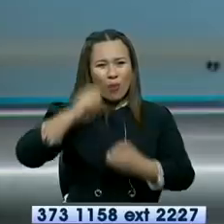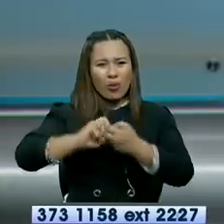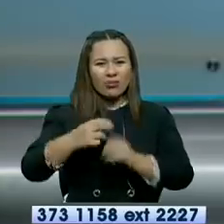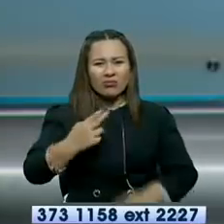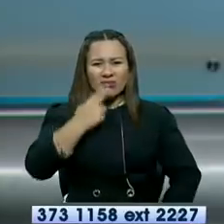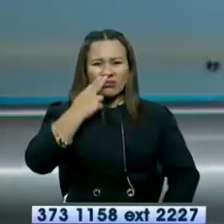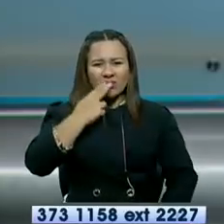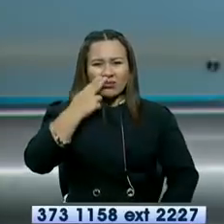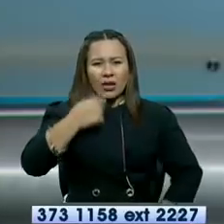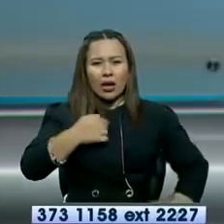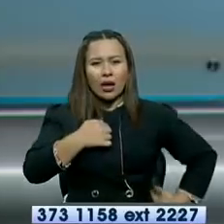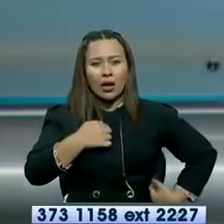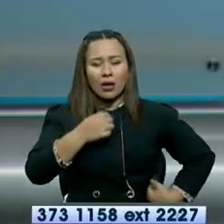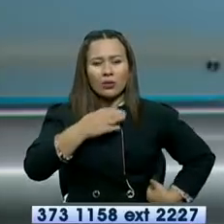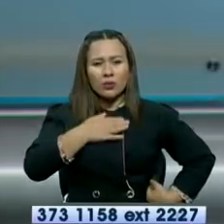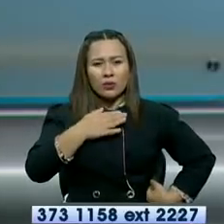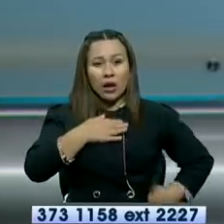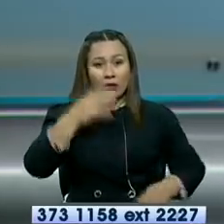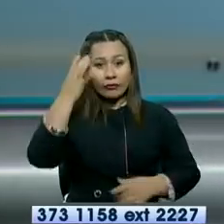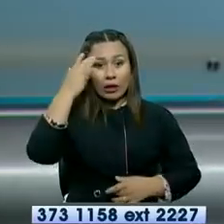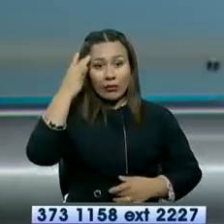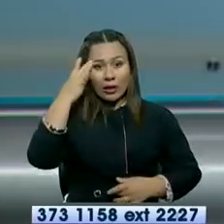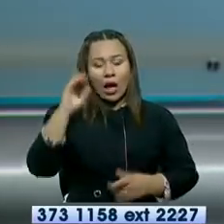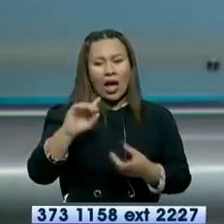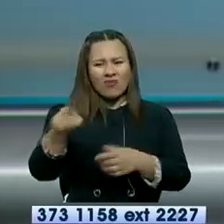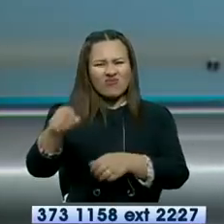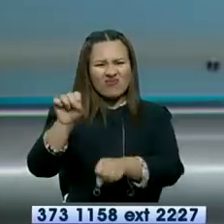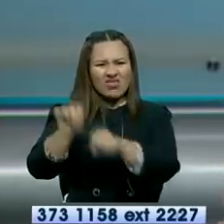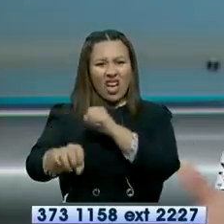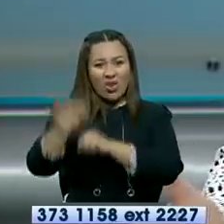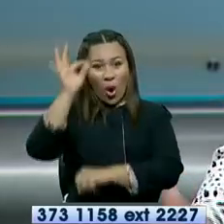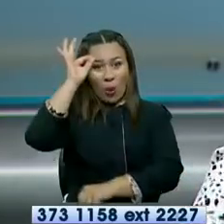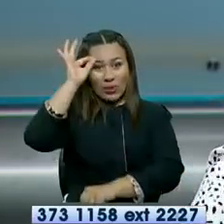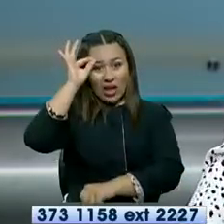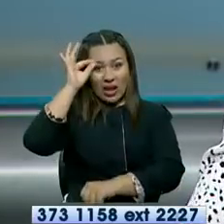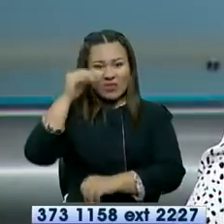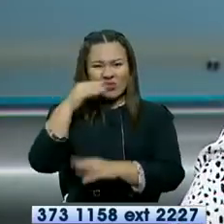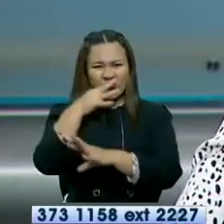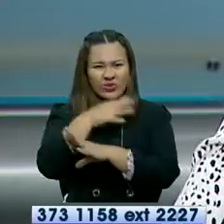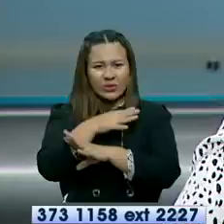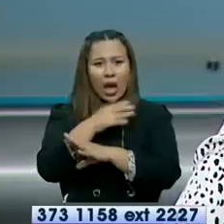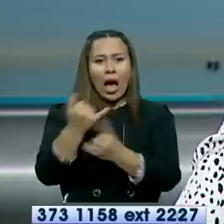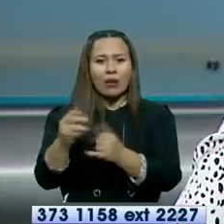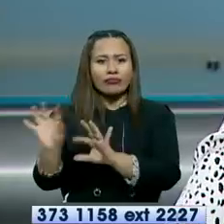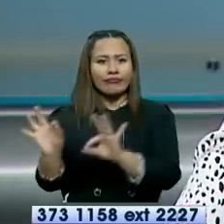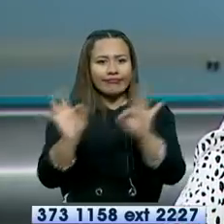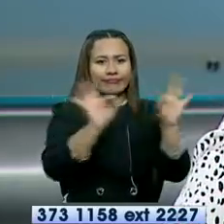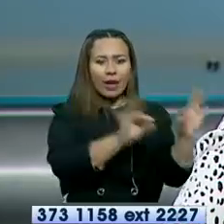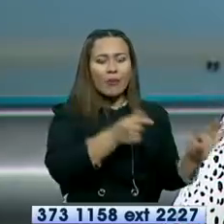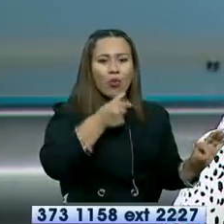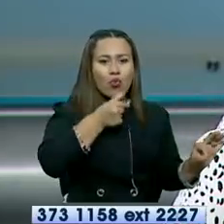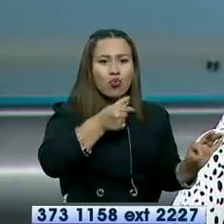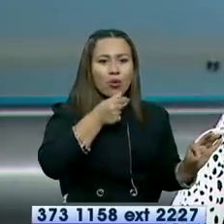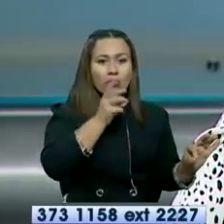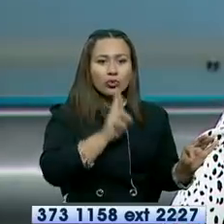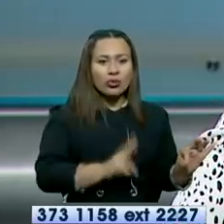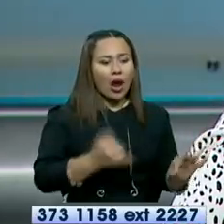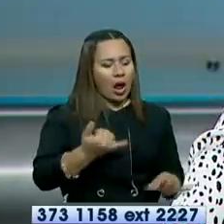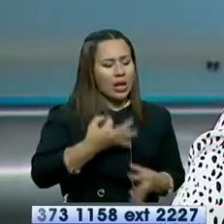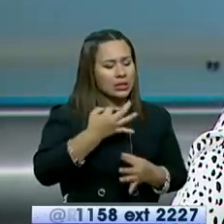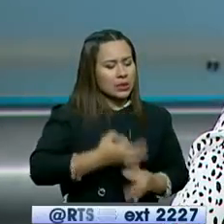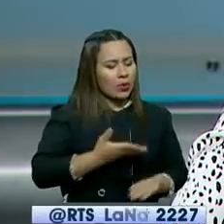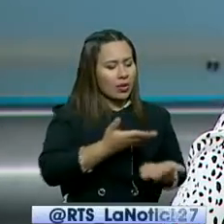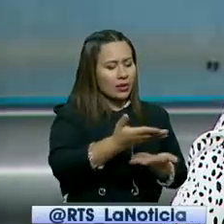clausura de ese centro de salud por razones sanitarias. En su recorrido, la secretaria de Estado aseguró que su atención está